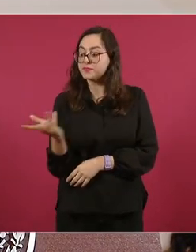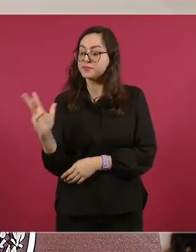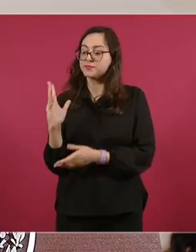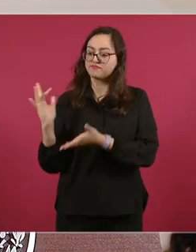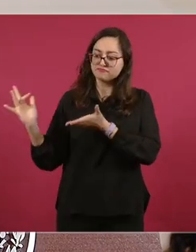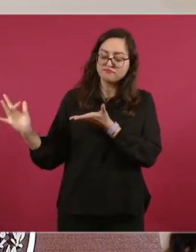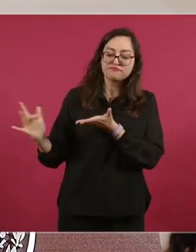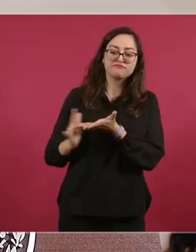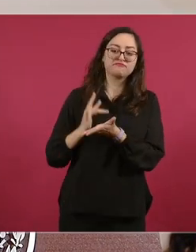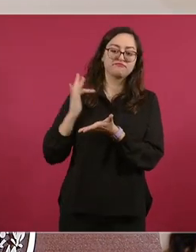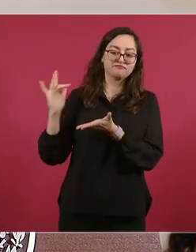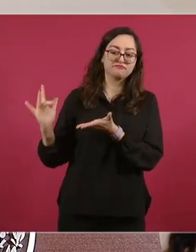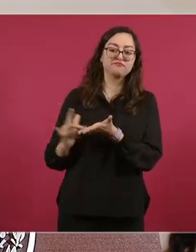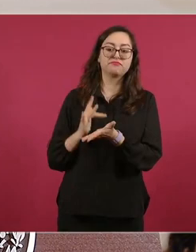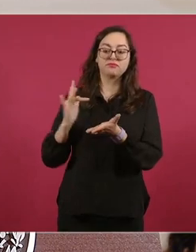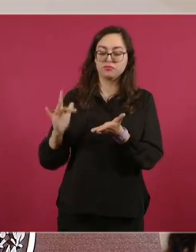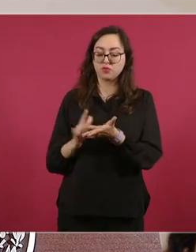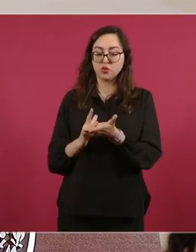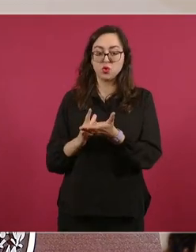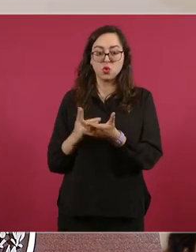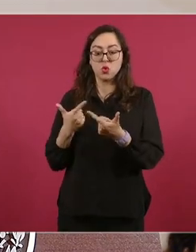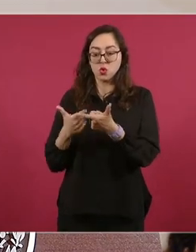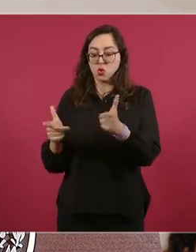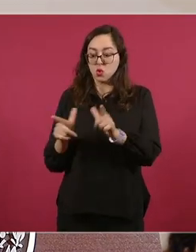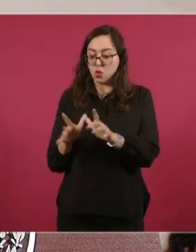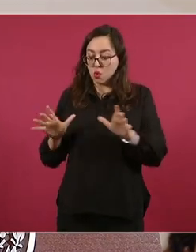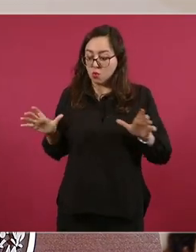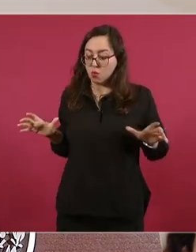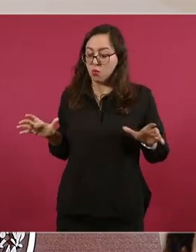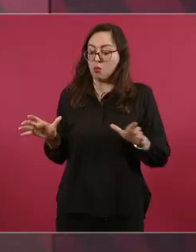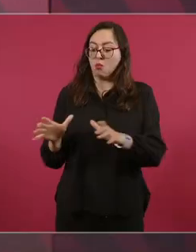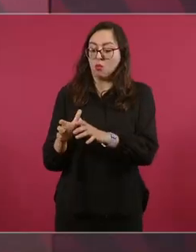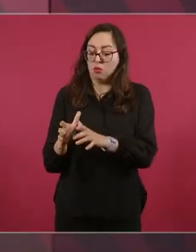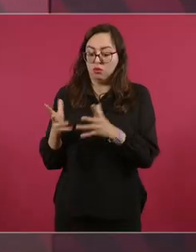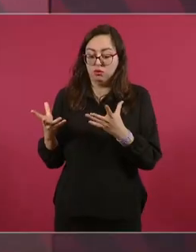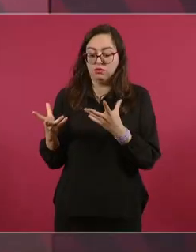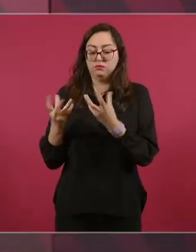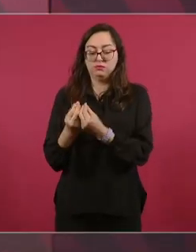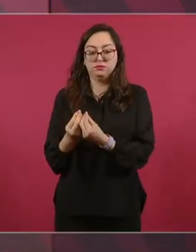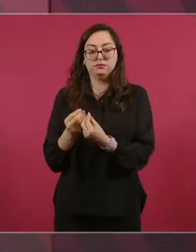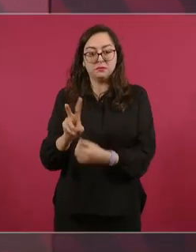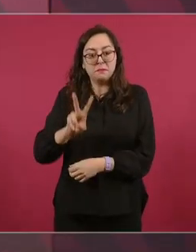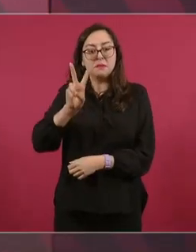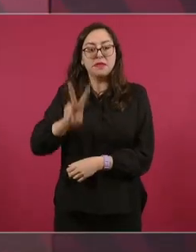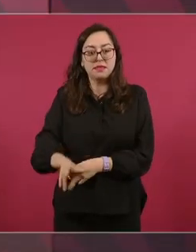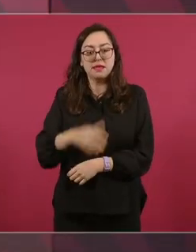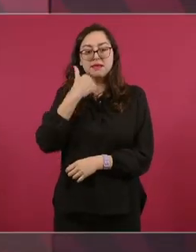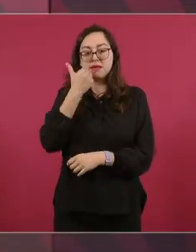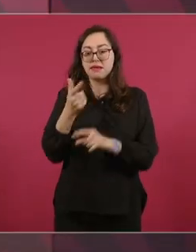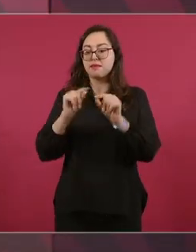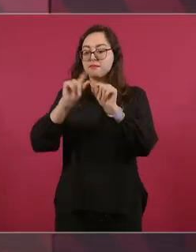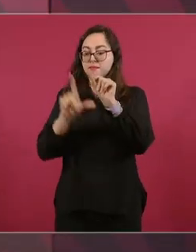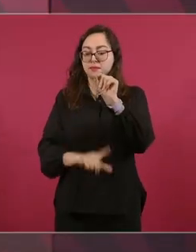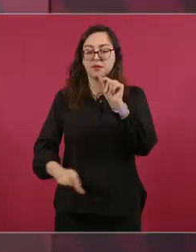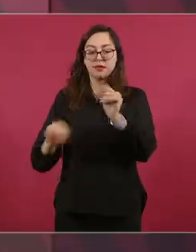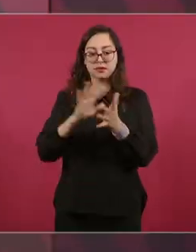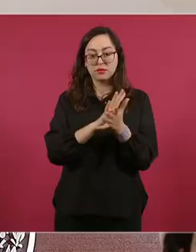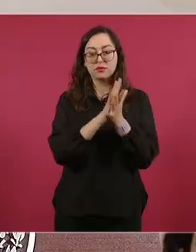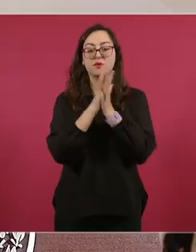que forjaron una voluntad colectiva dispuesta a cambiar de verdad la vida pública de México.